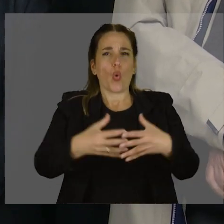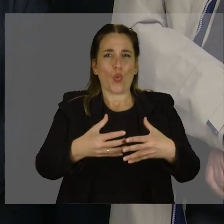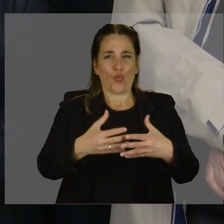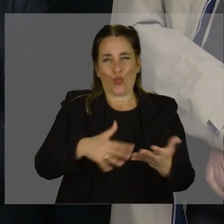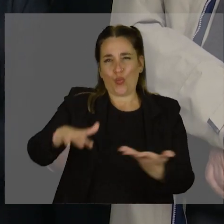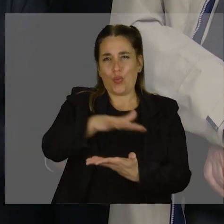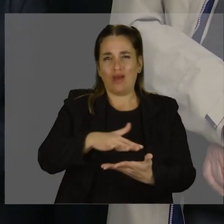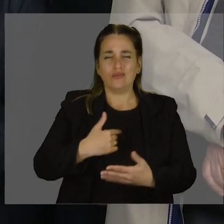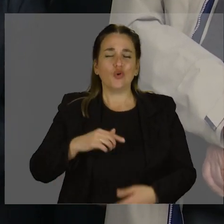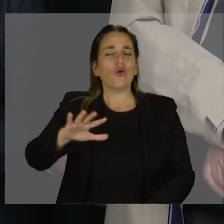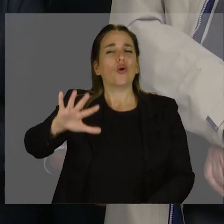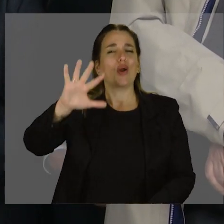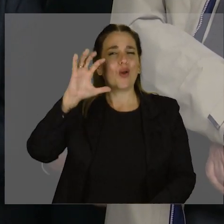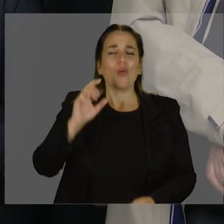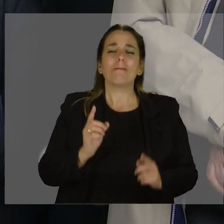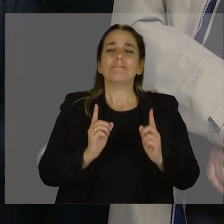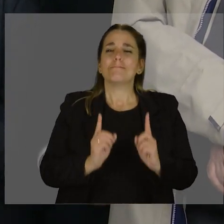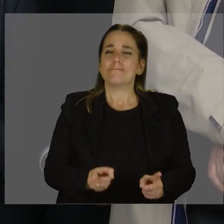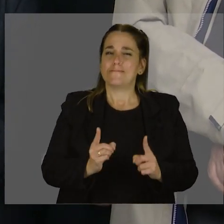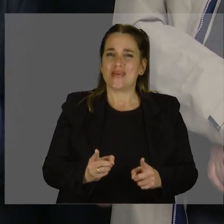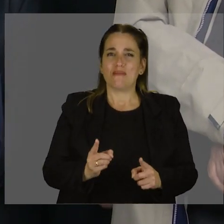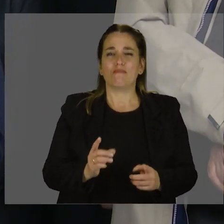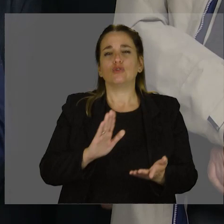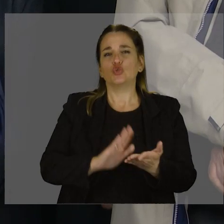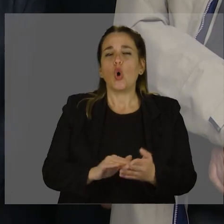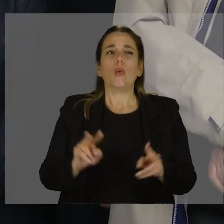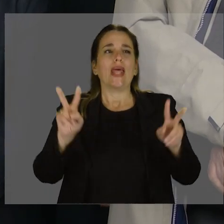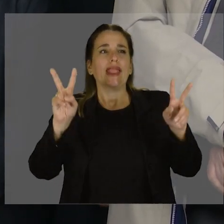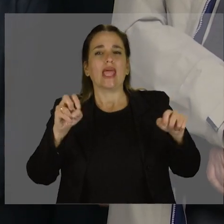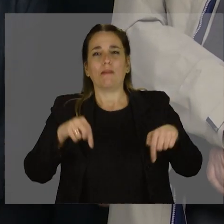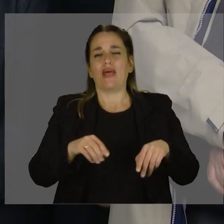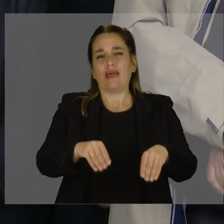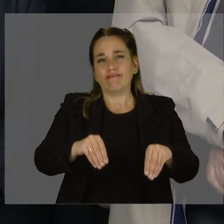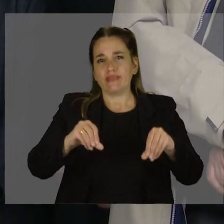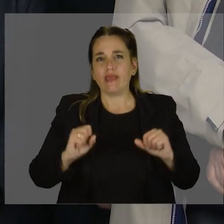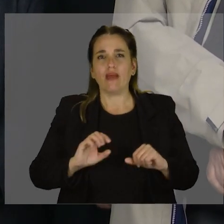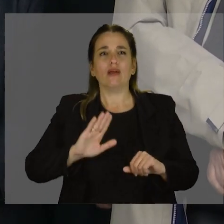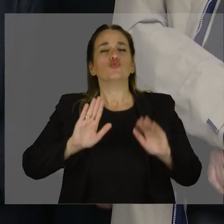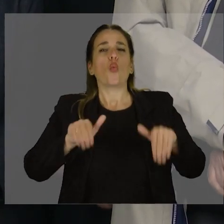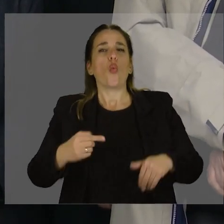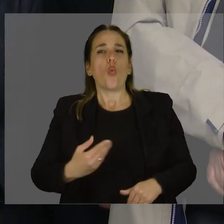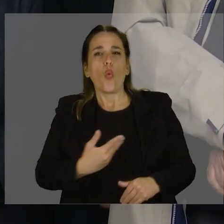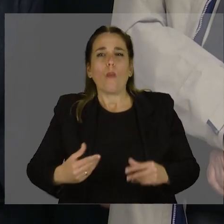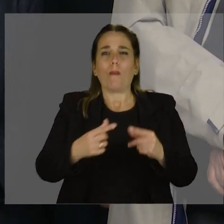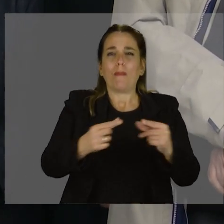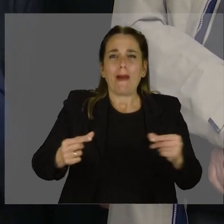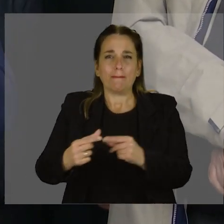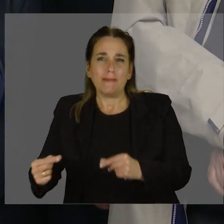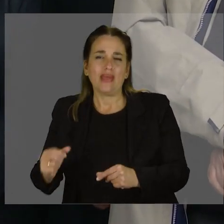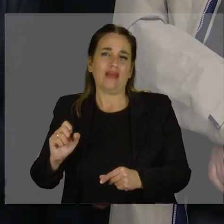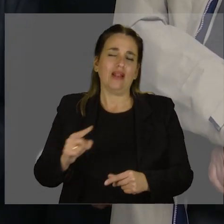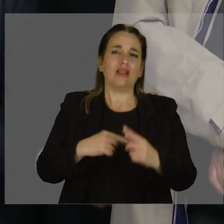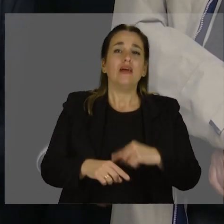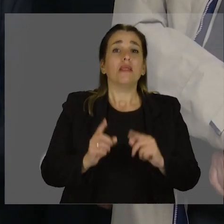este. Lo recuerdo puntualmente, por supuesto que el tema de propiedad de los terrenos y tantos otros temas que la Intendencia conoce